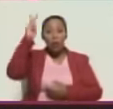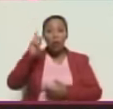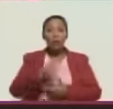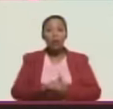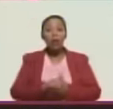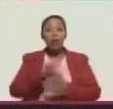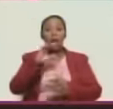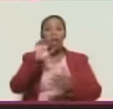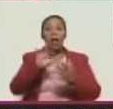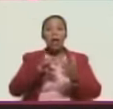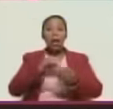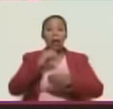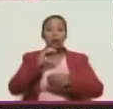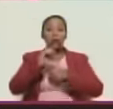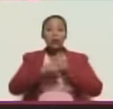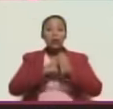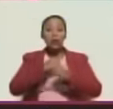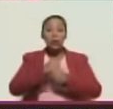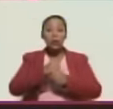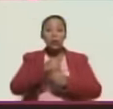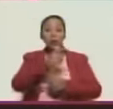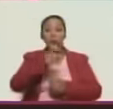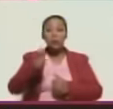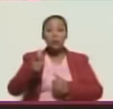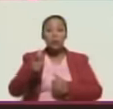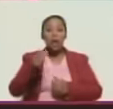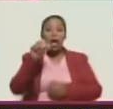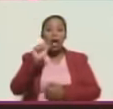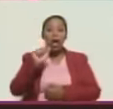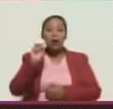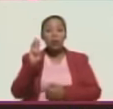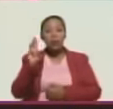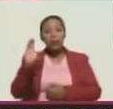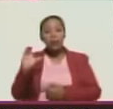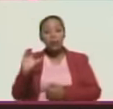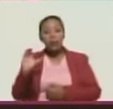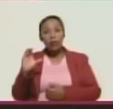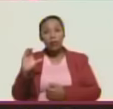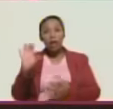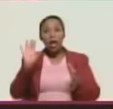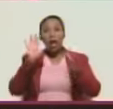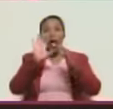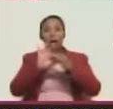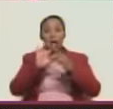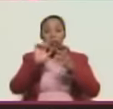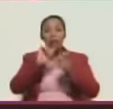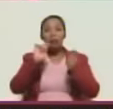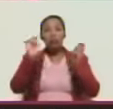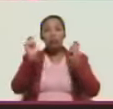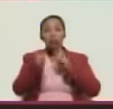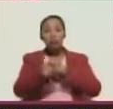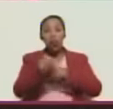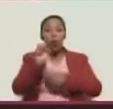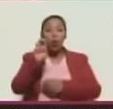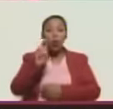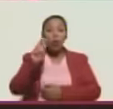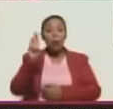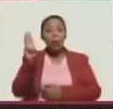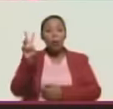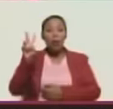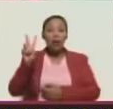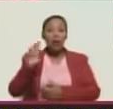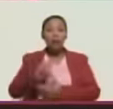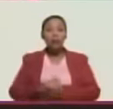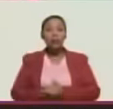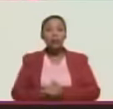civil central huro apc Alianza para el cambio upb